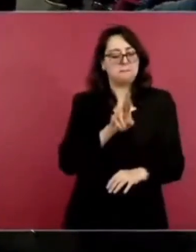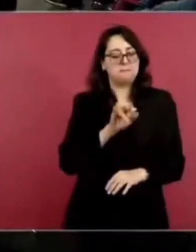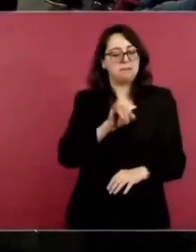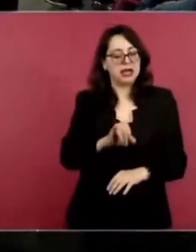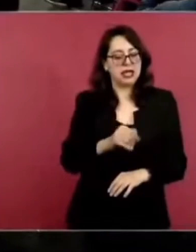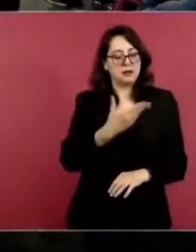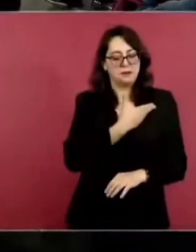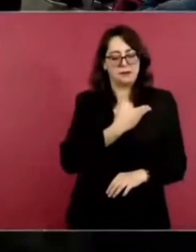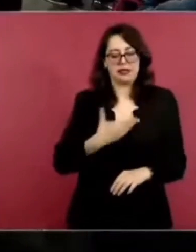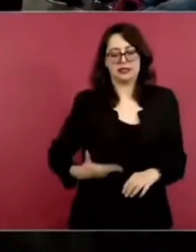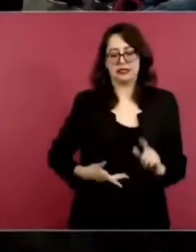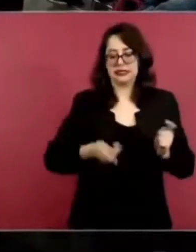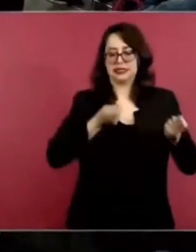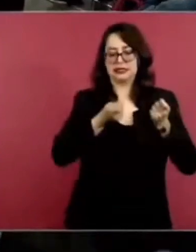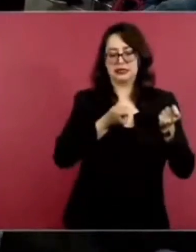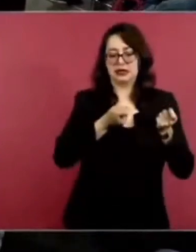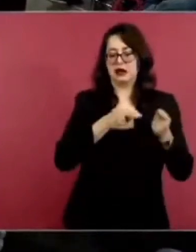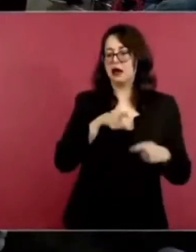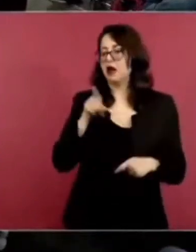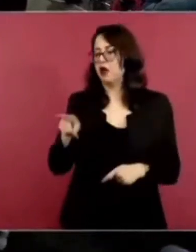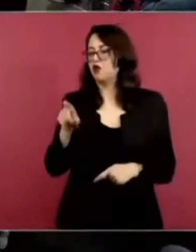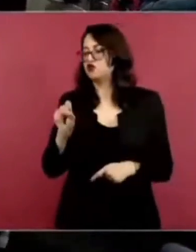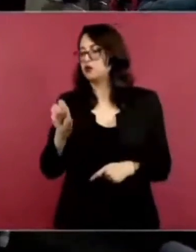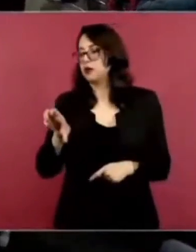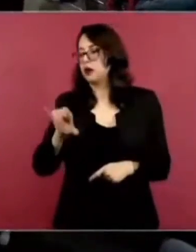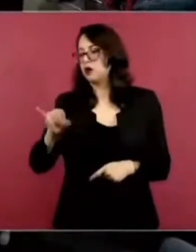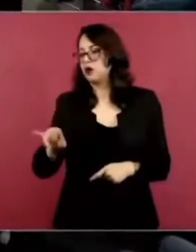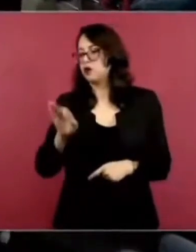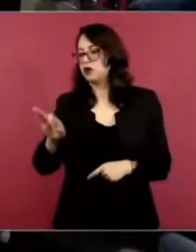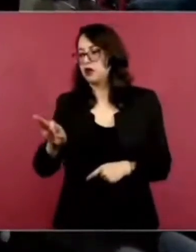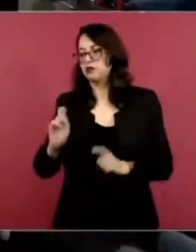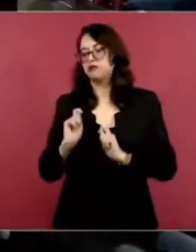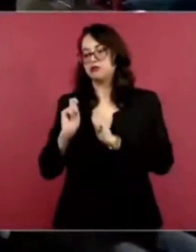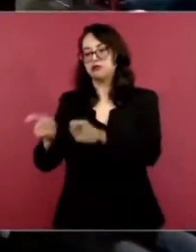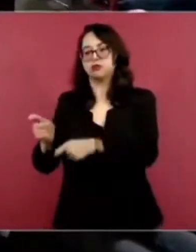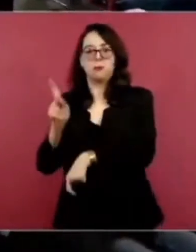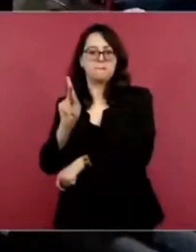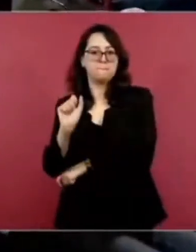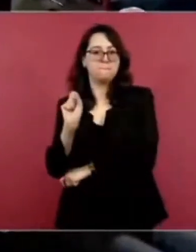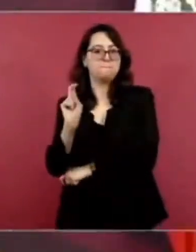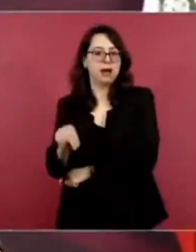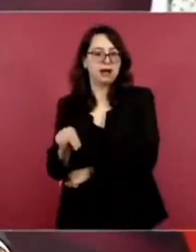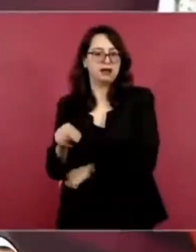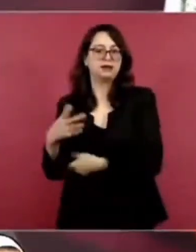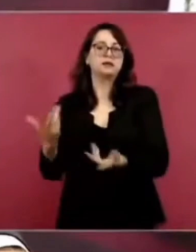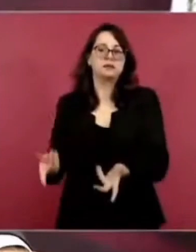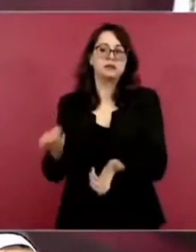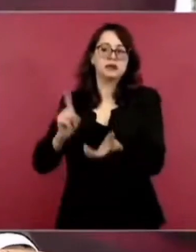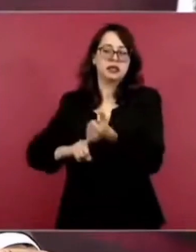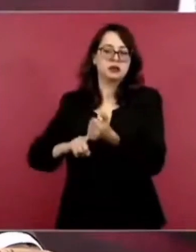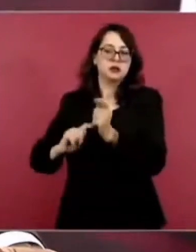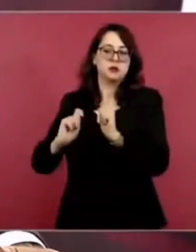Lozano Gracia, y ahí estaba Diego de asesor de Lozano Gracia.